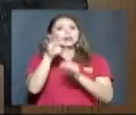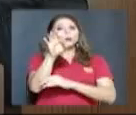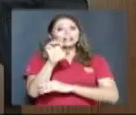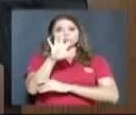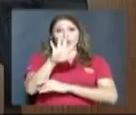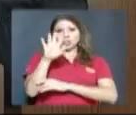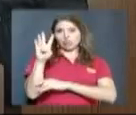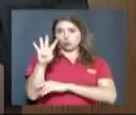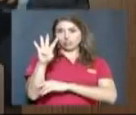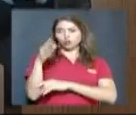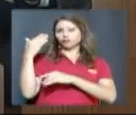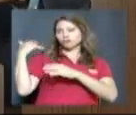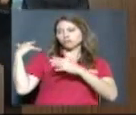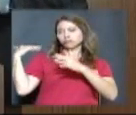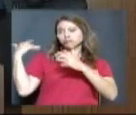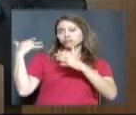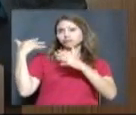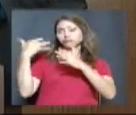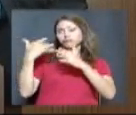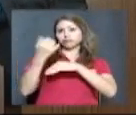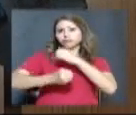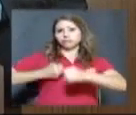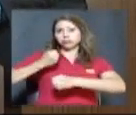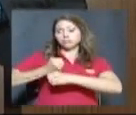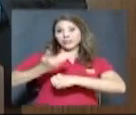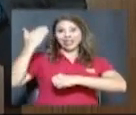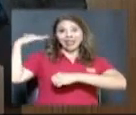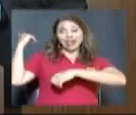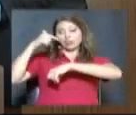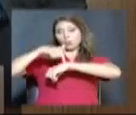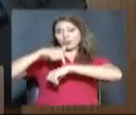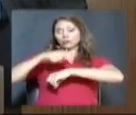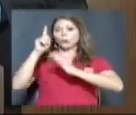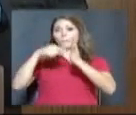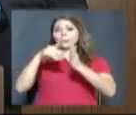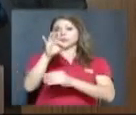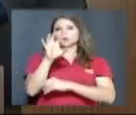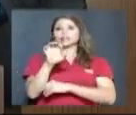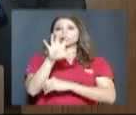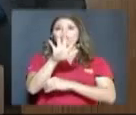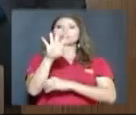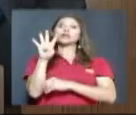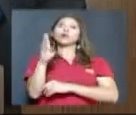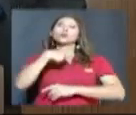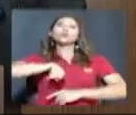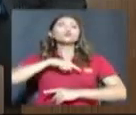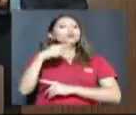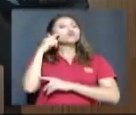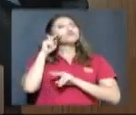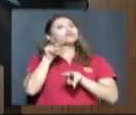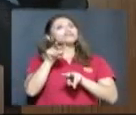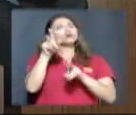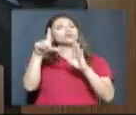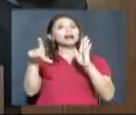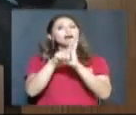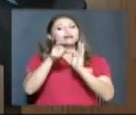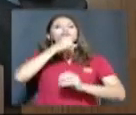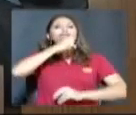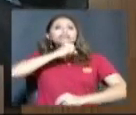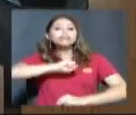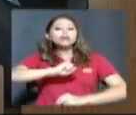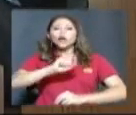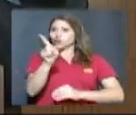una ley que es a partir de ese momento que nosotros consideramos que es una ley antigua, no porque